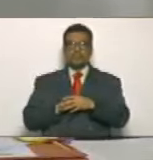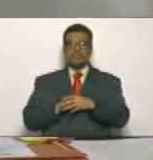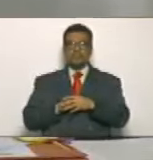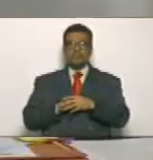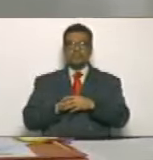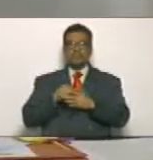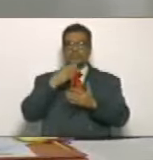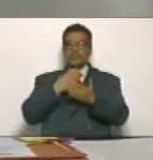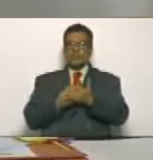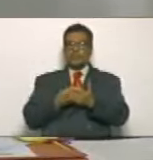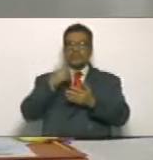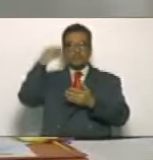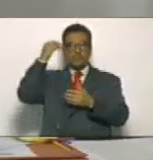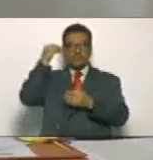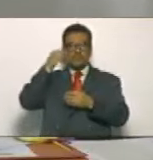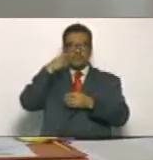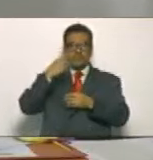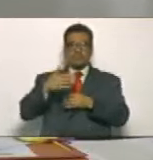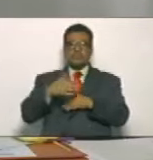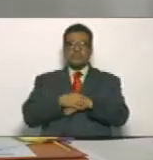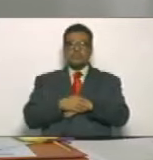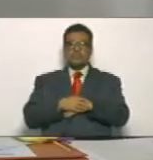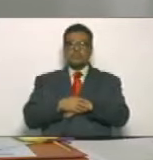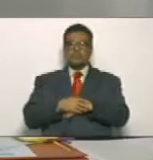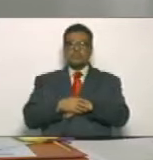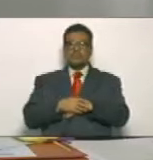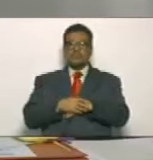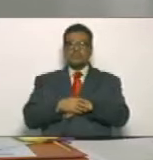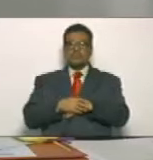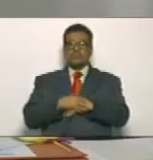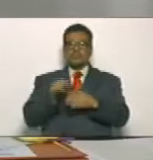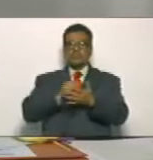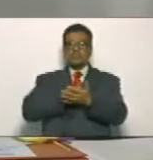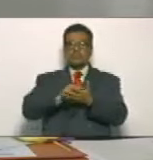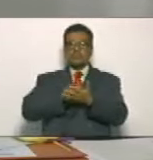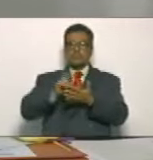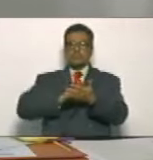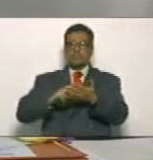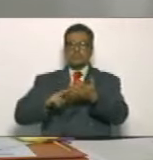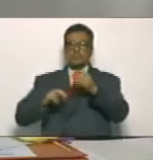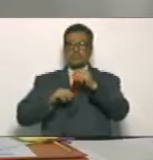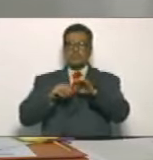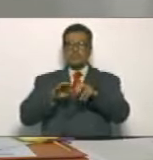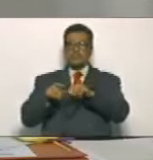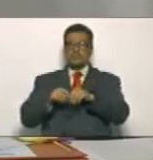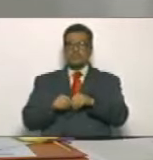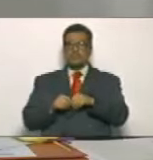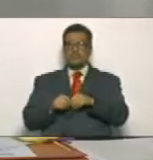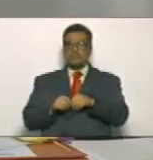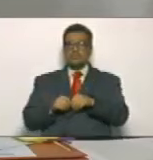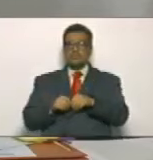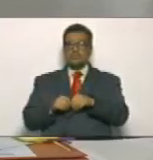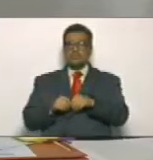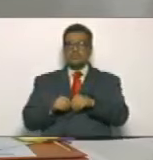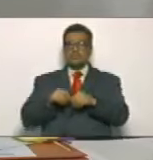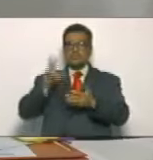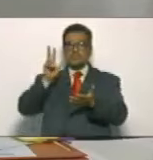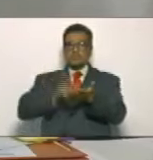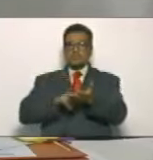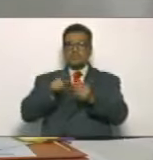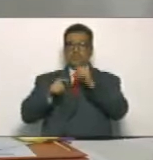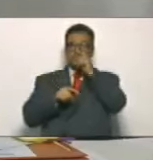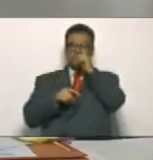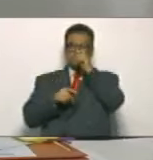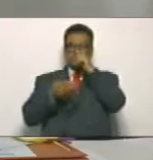Gracias, querida diputada. En consideración a el artículo leído por nuestra secretaria, queda